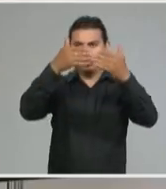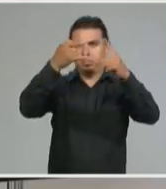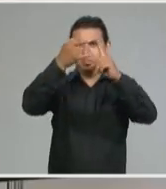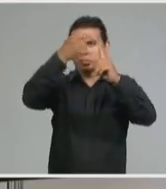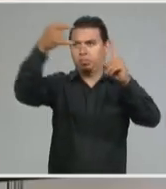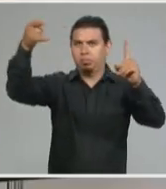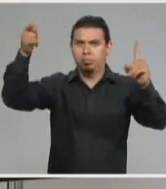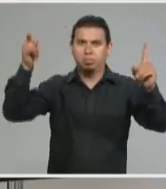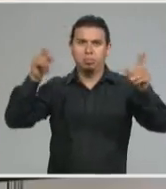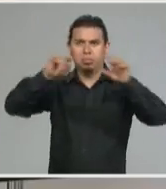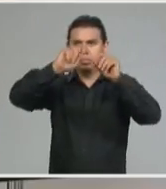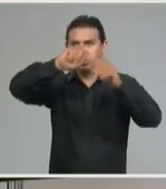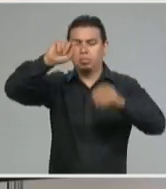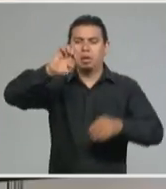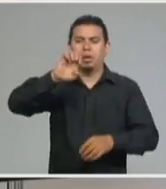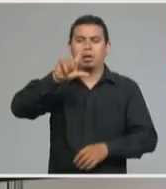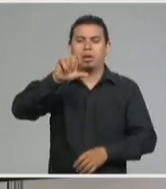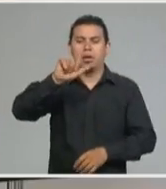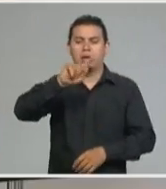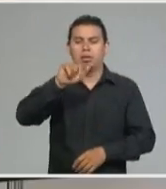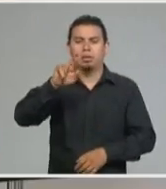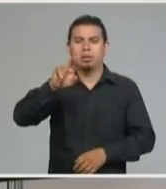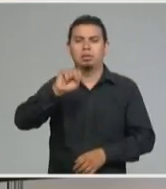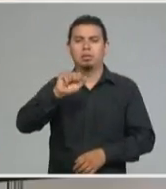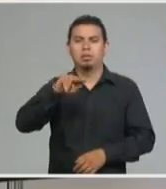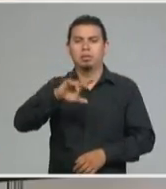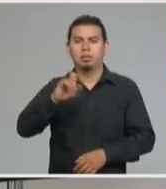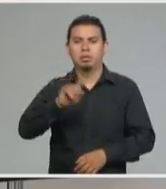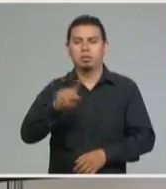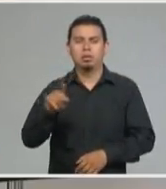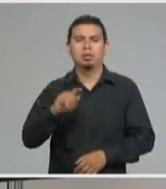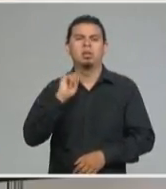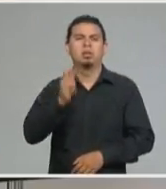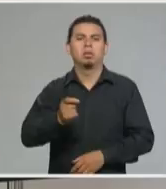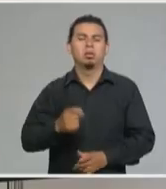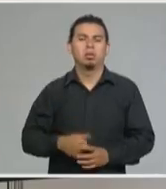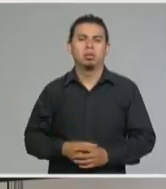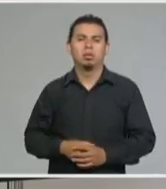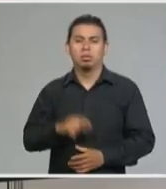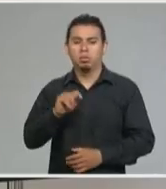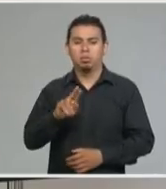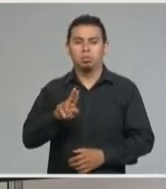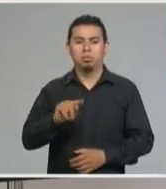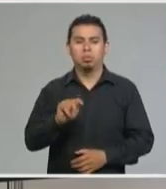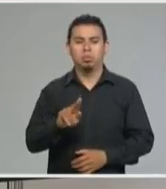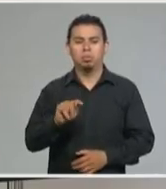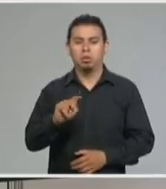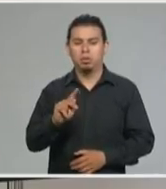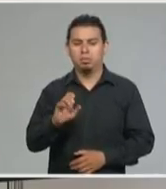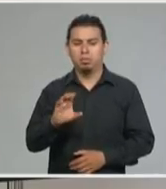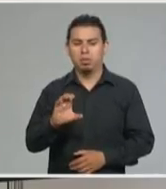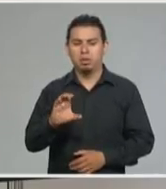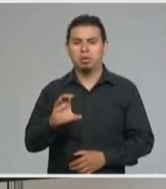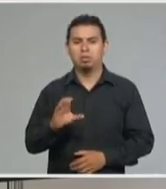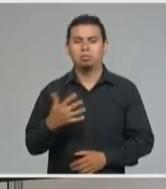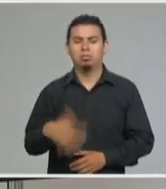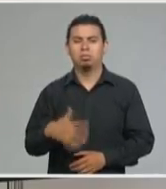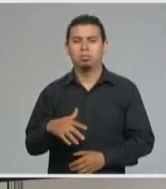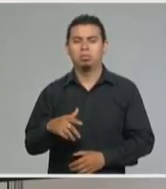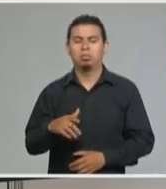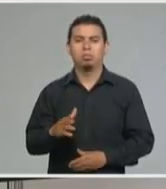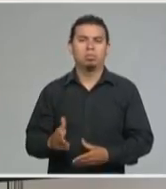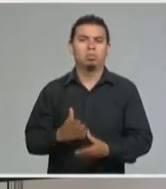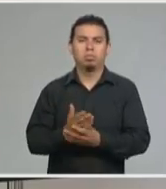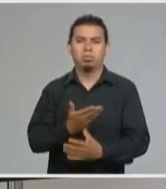artista Eleazar Sánchez. He de decirle que caminar por Tututepec, en esta avenida que sube, llegar a la